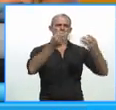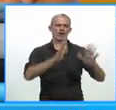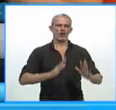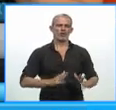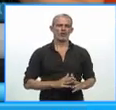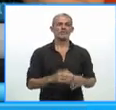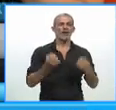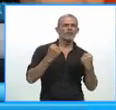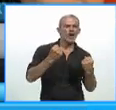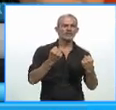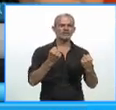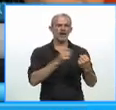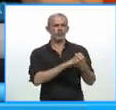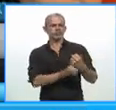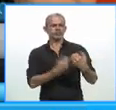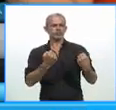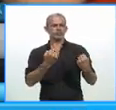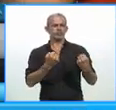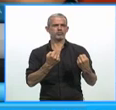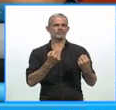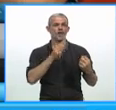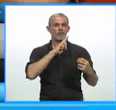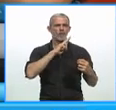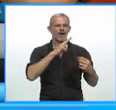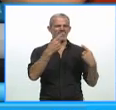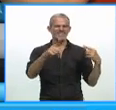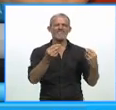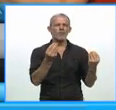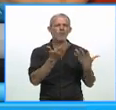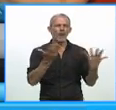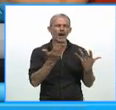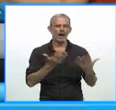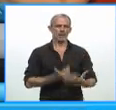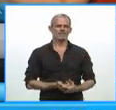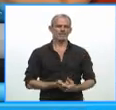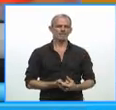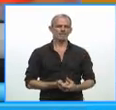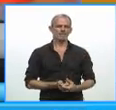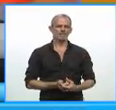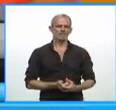de la fuerza y de la potencia que recién decías, ¿qué otras cosas al estar acompañado por una mujer tenés que tener en cuenta?